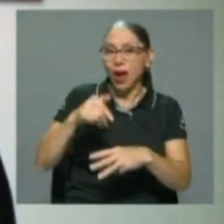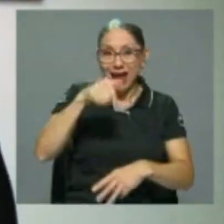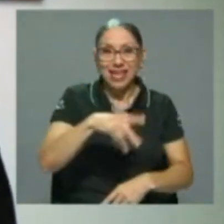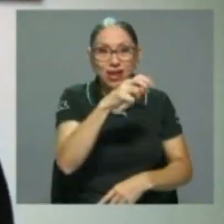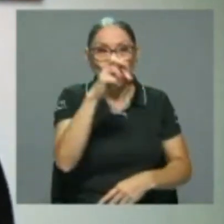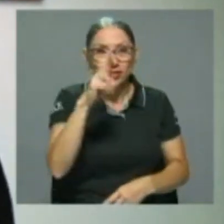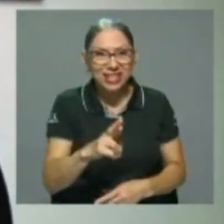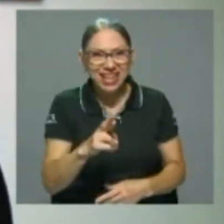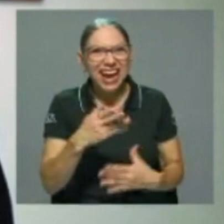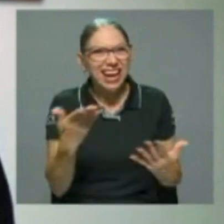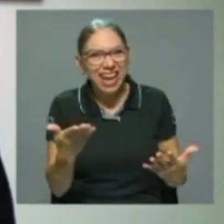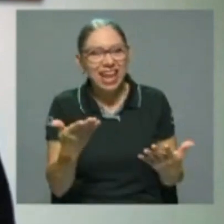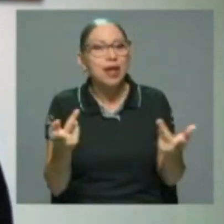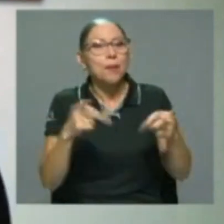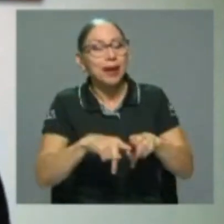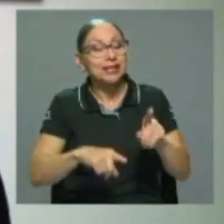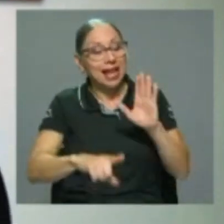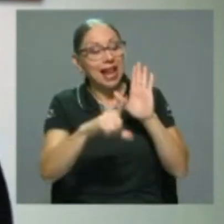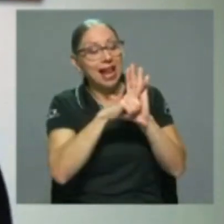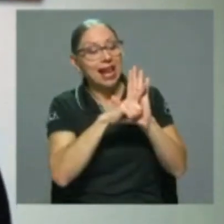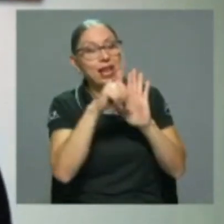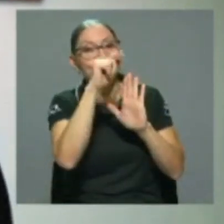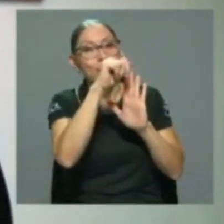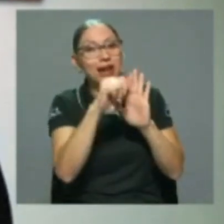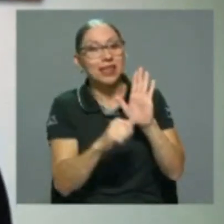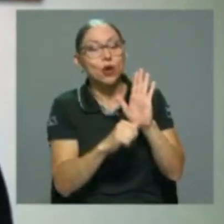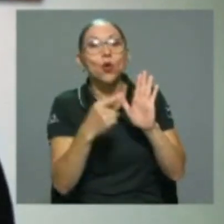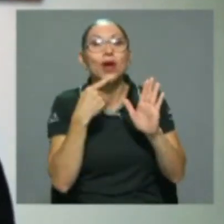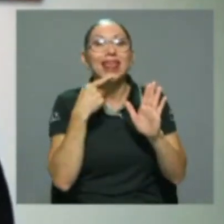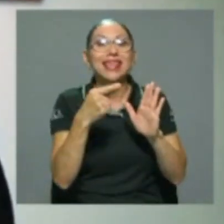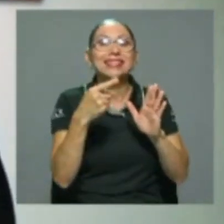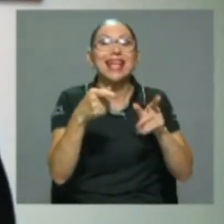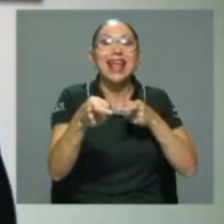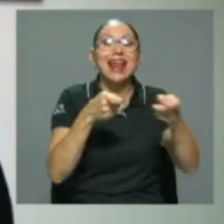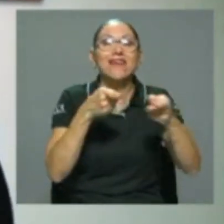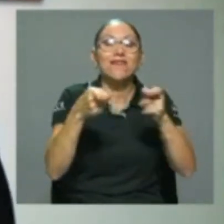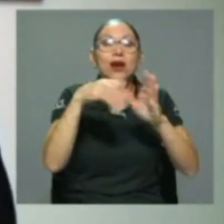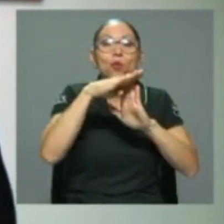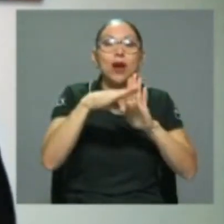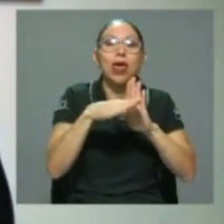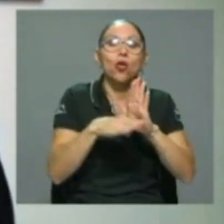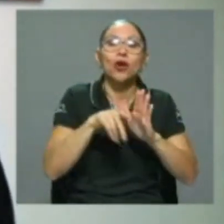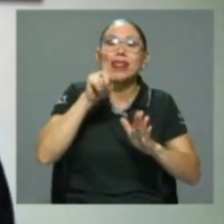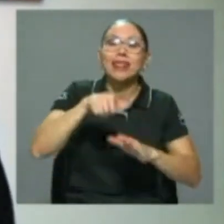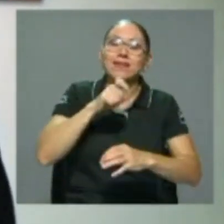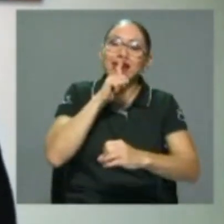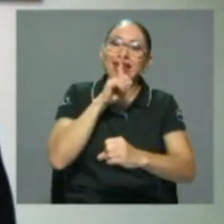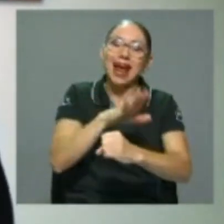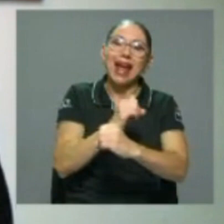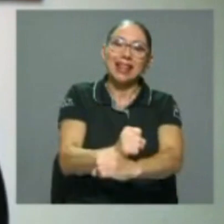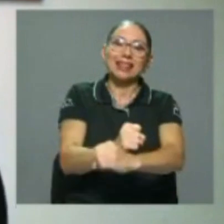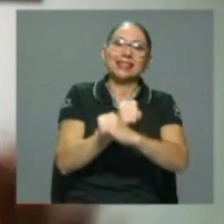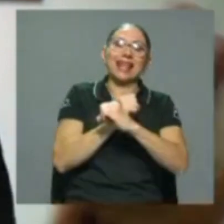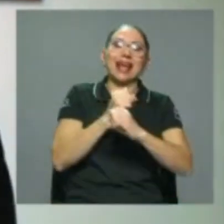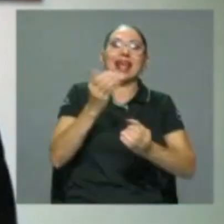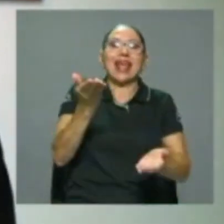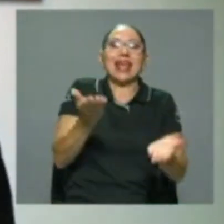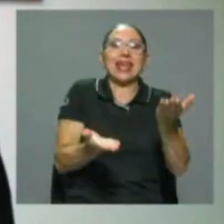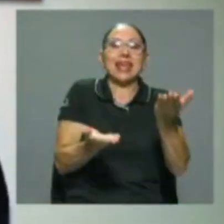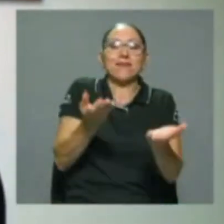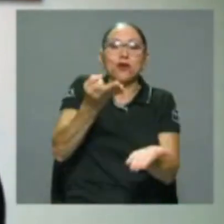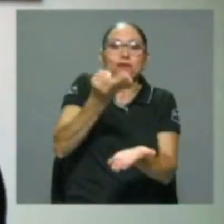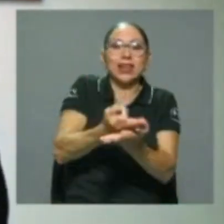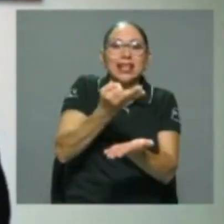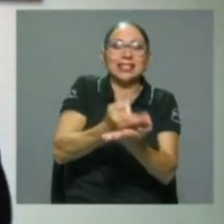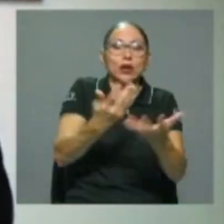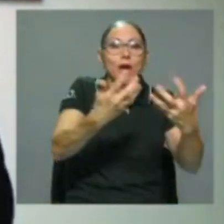en la ley que dice que el regulador le debe garantizar el equilibrio financiero a los prestadores de los servicios.